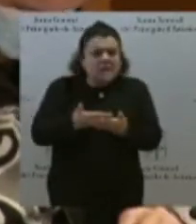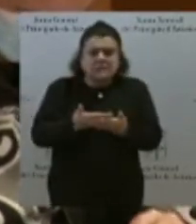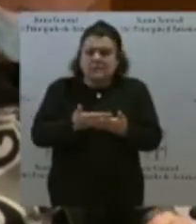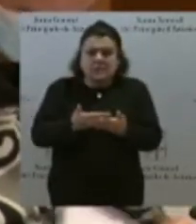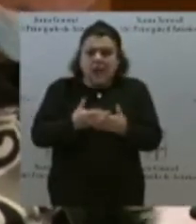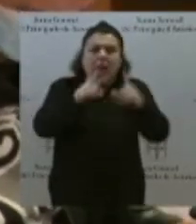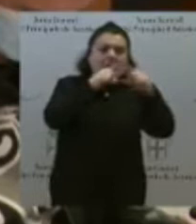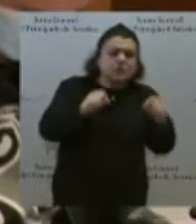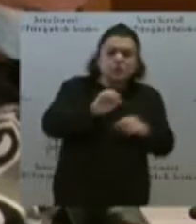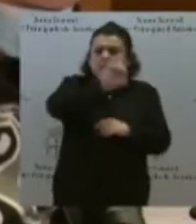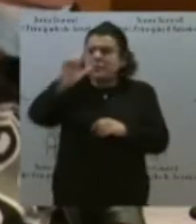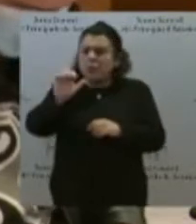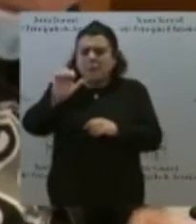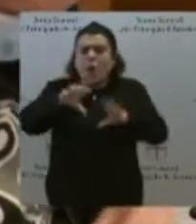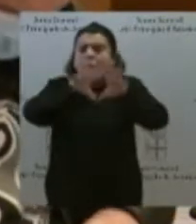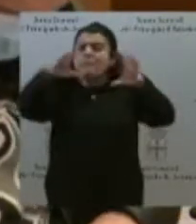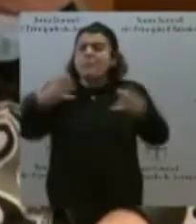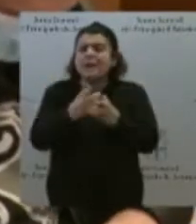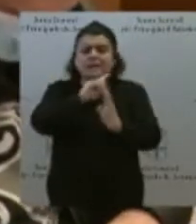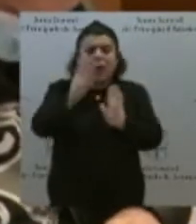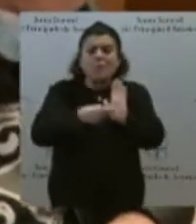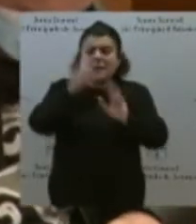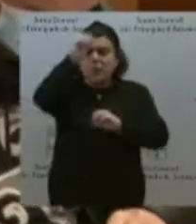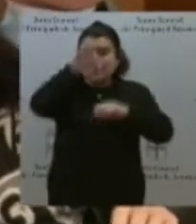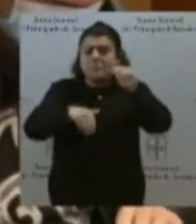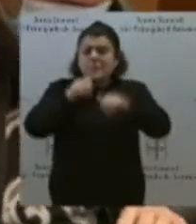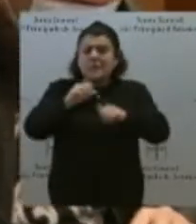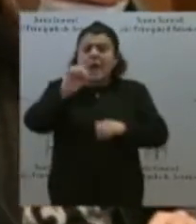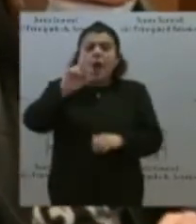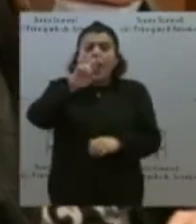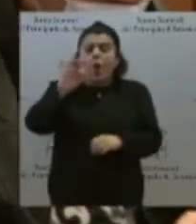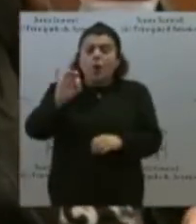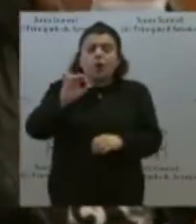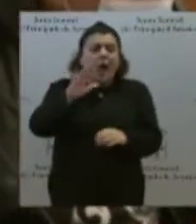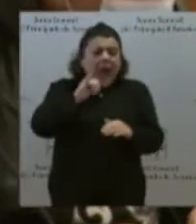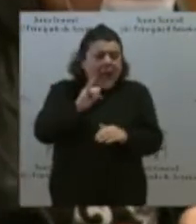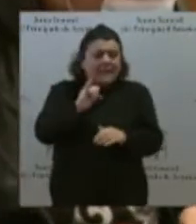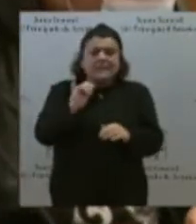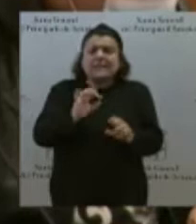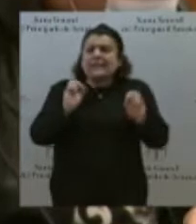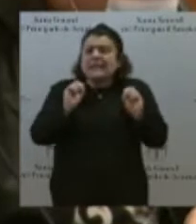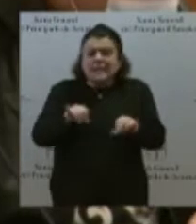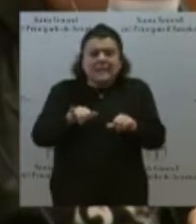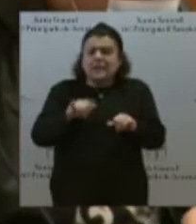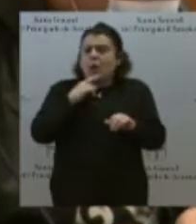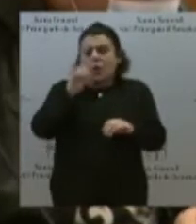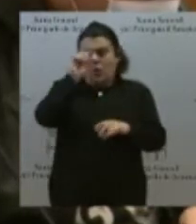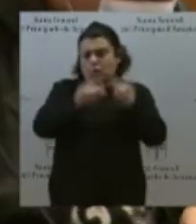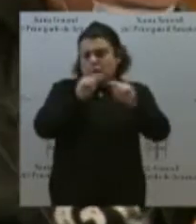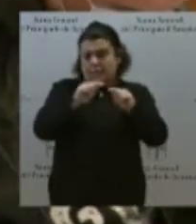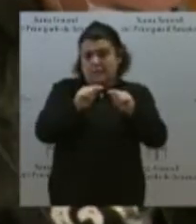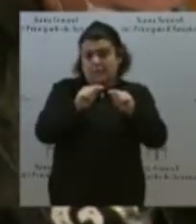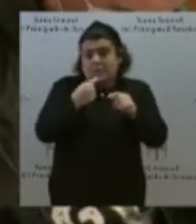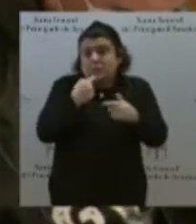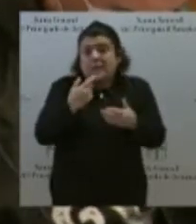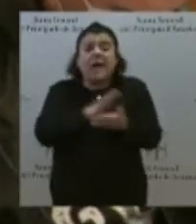una mina aurífera que no sea contaminante. Usted habla de puestos de trabajo, yo le voy a decir, lo comido por lo servido, ¿realmente compensa la